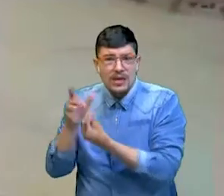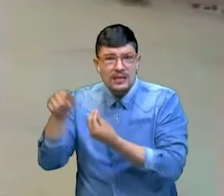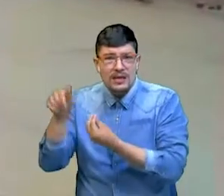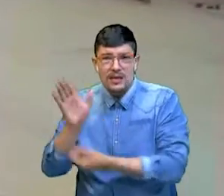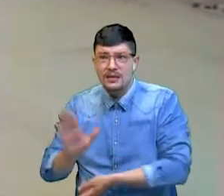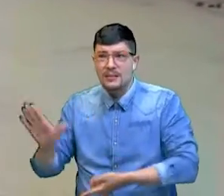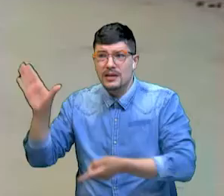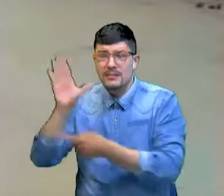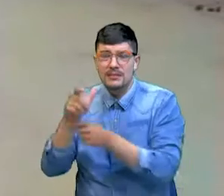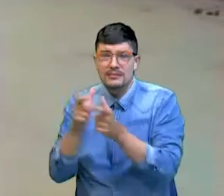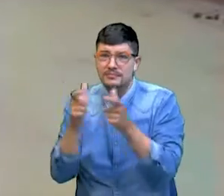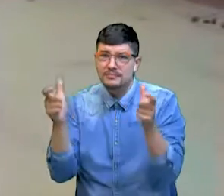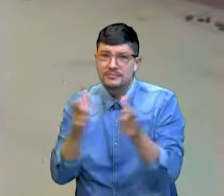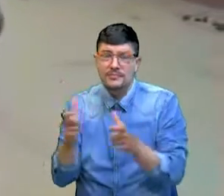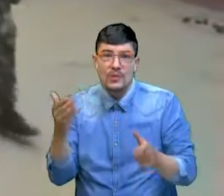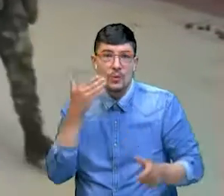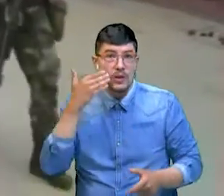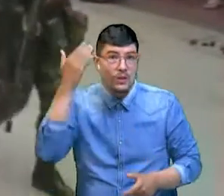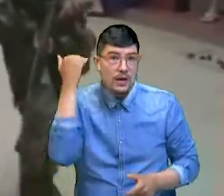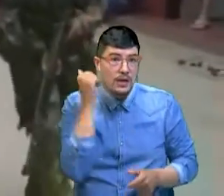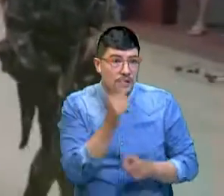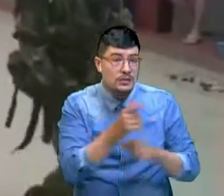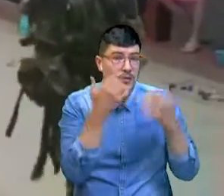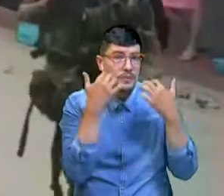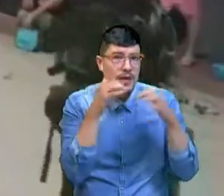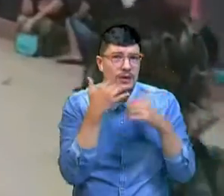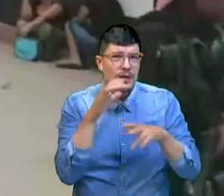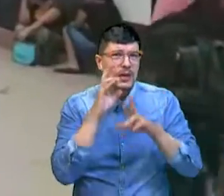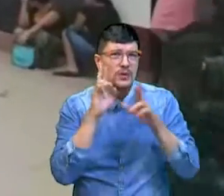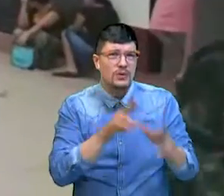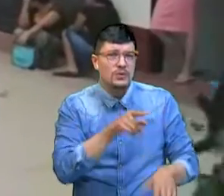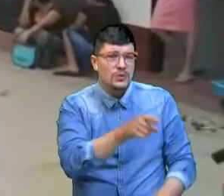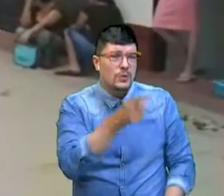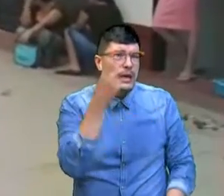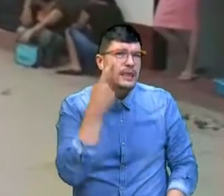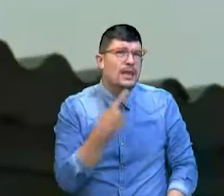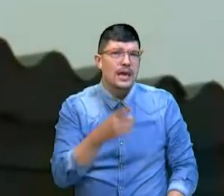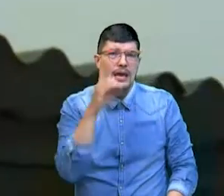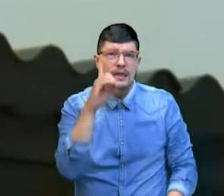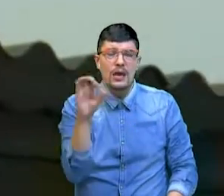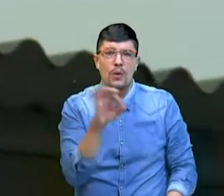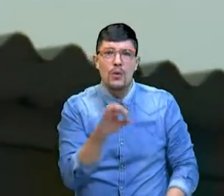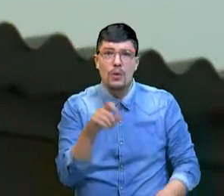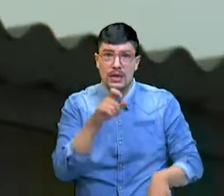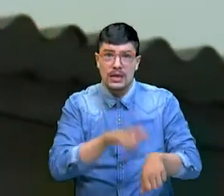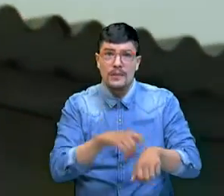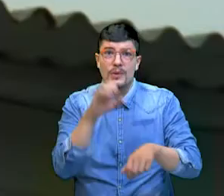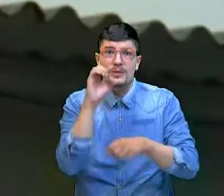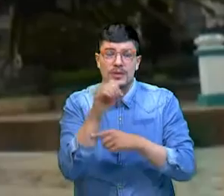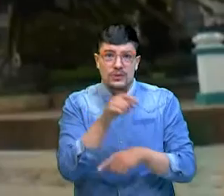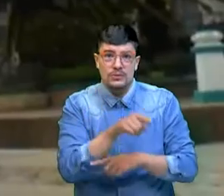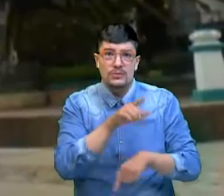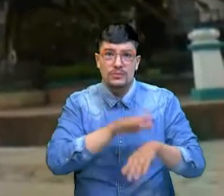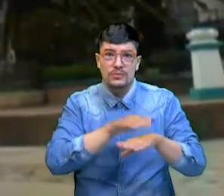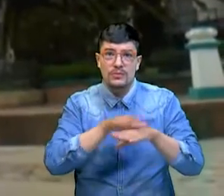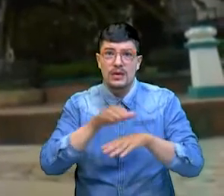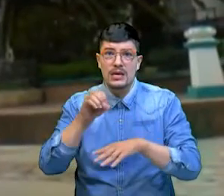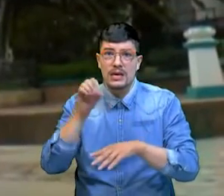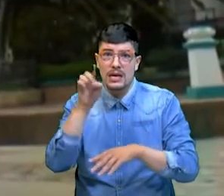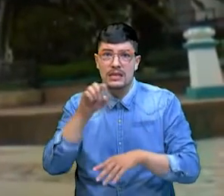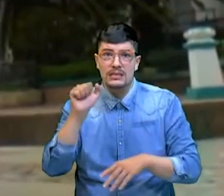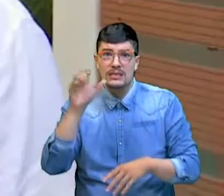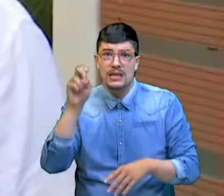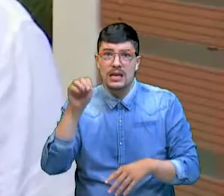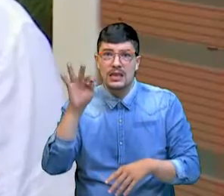departamento. De otro lado, aun cuando existe miedo por lo que muchos han denominado el día D o la hora cero, el llamado de Ascancap es a la paz y a la